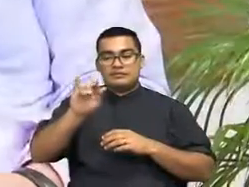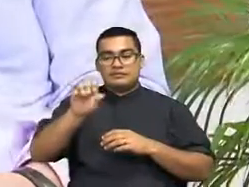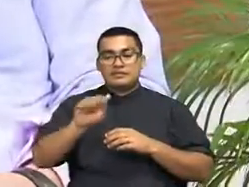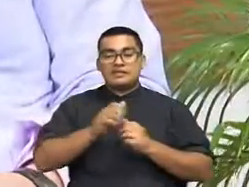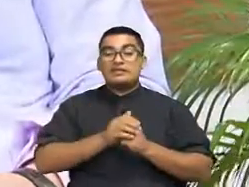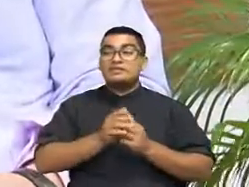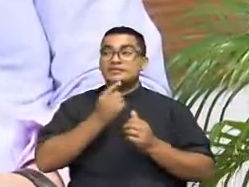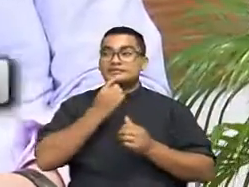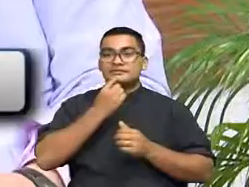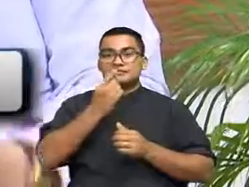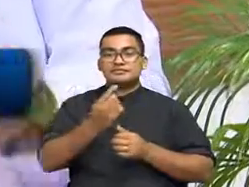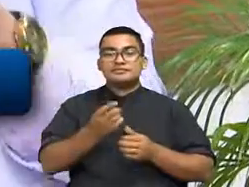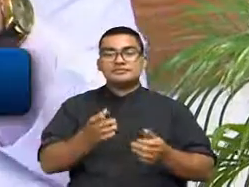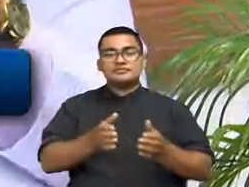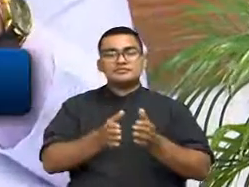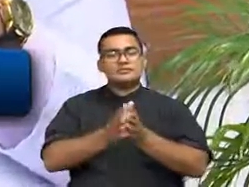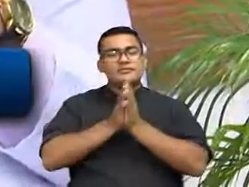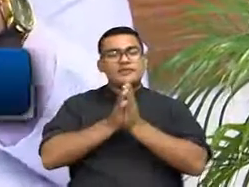el llamado